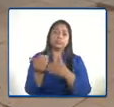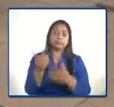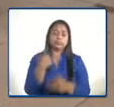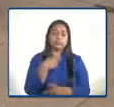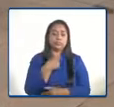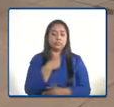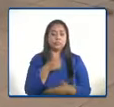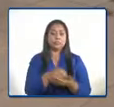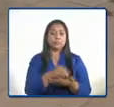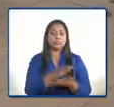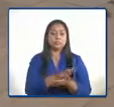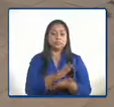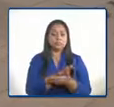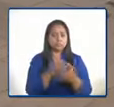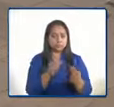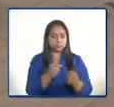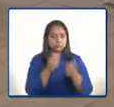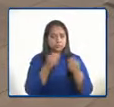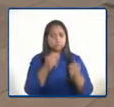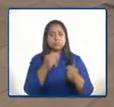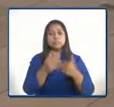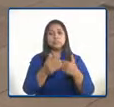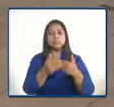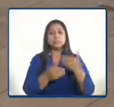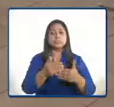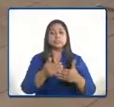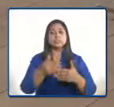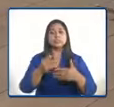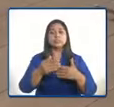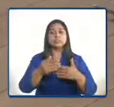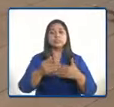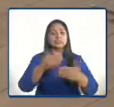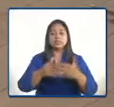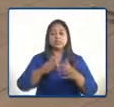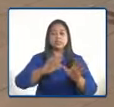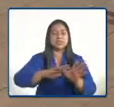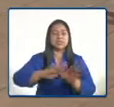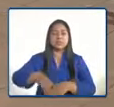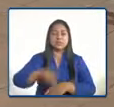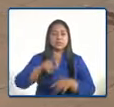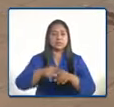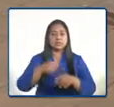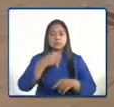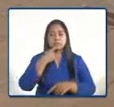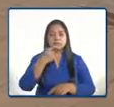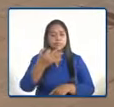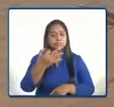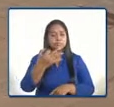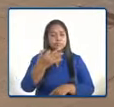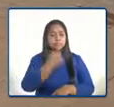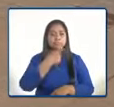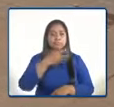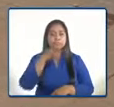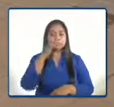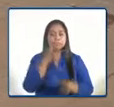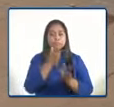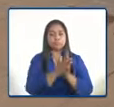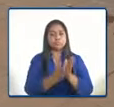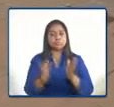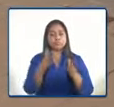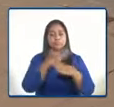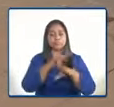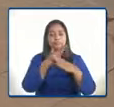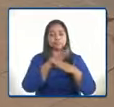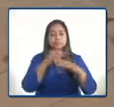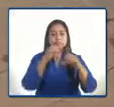a fortalecer los aparatos burocráticos del Estado para que efectivamente puedan cumplir con los planes estratégicos y operativos que las